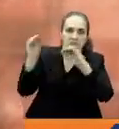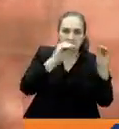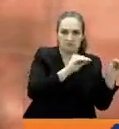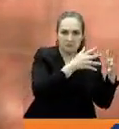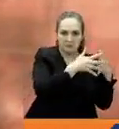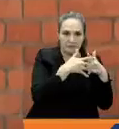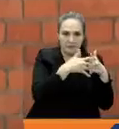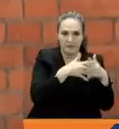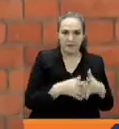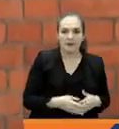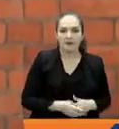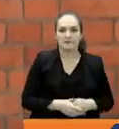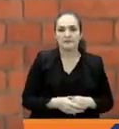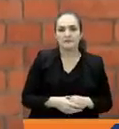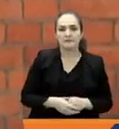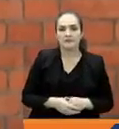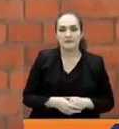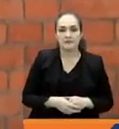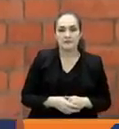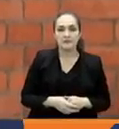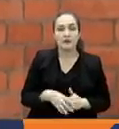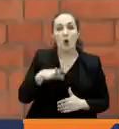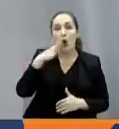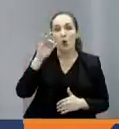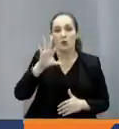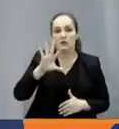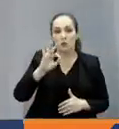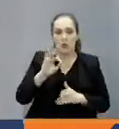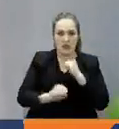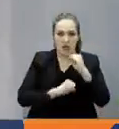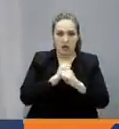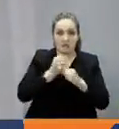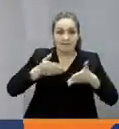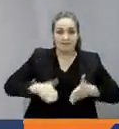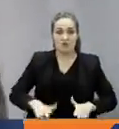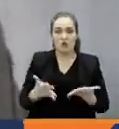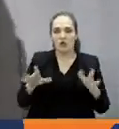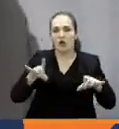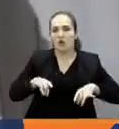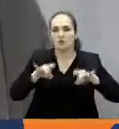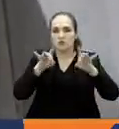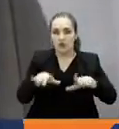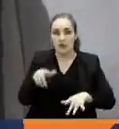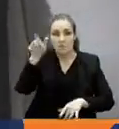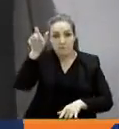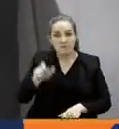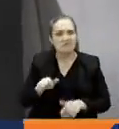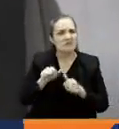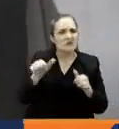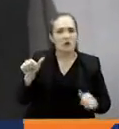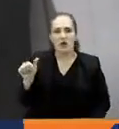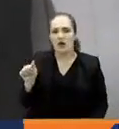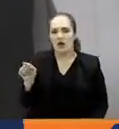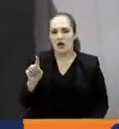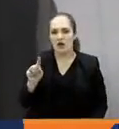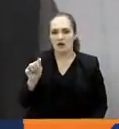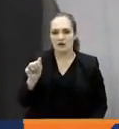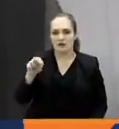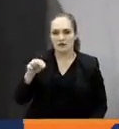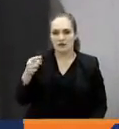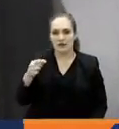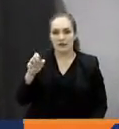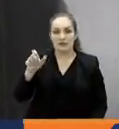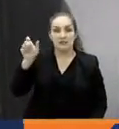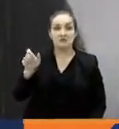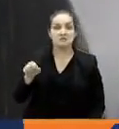territorio. Con 50 años, el australiano Julian Assange ha conseguido por casi una década ser motivo